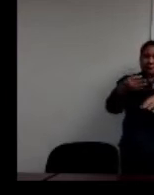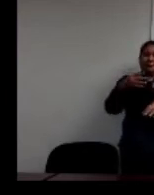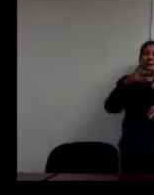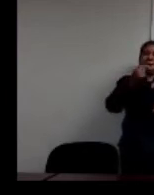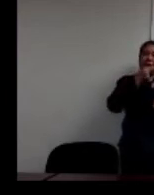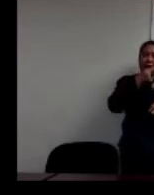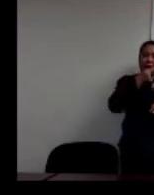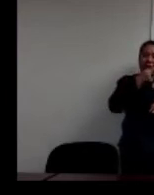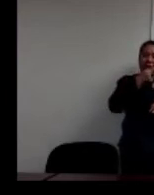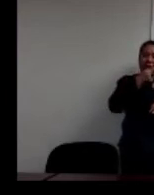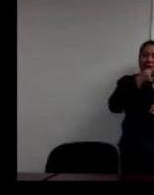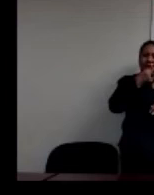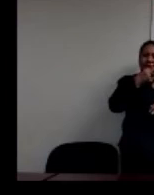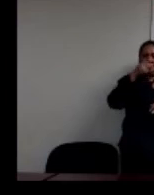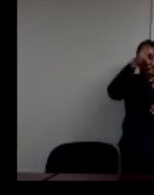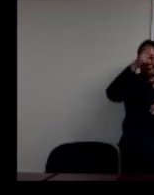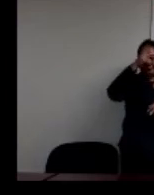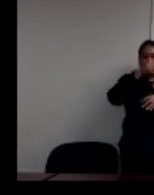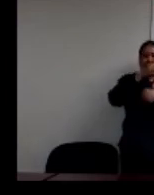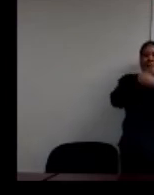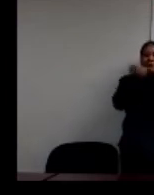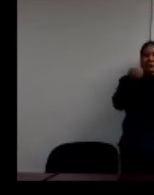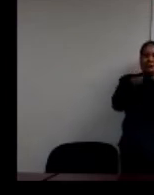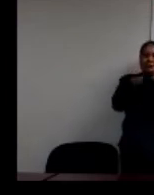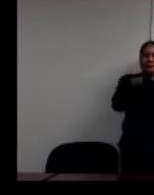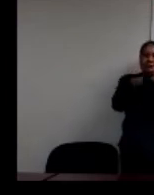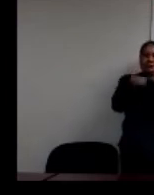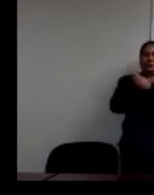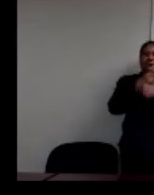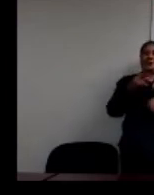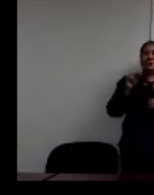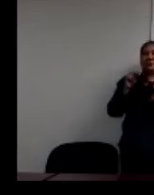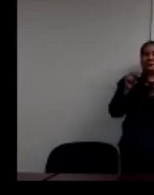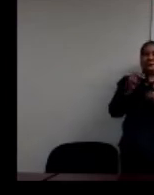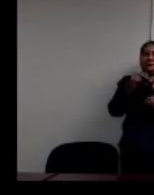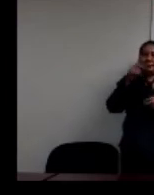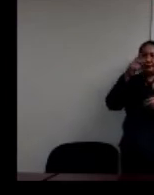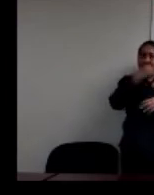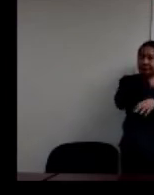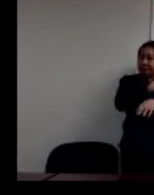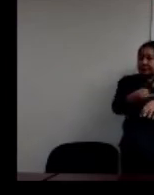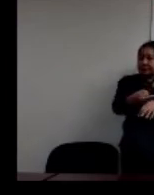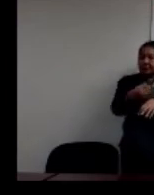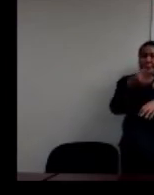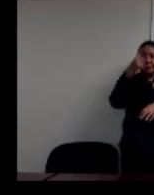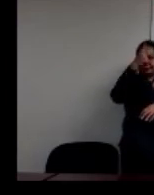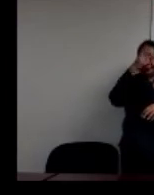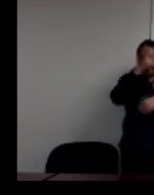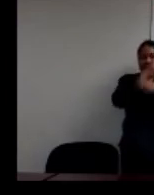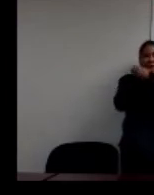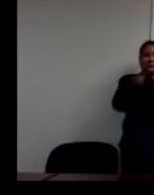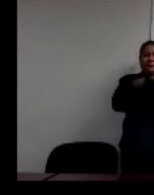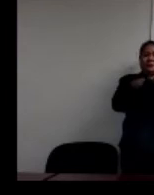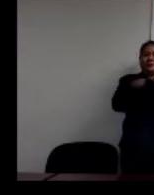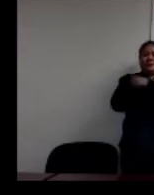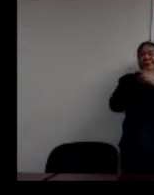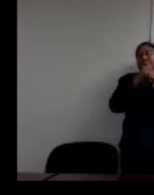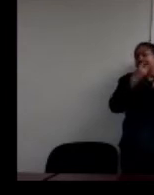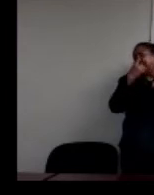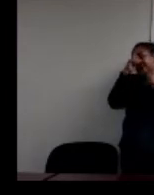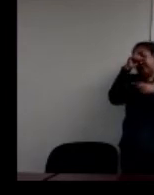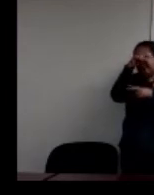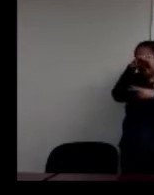llama psicoeducación. Si una familia no se psicoeduca en el padecimiento del niño, el índice del fracaso